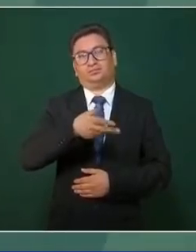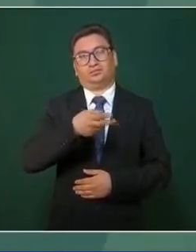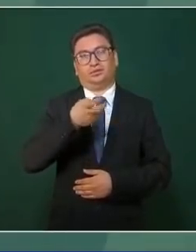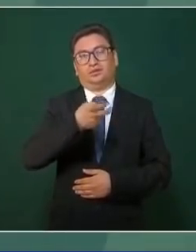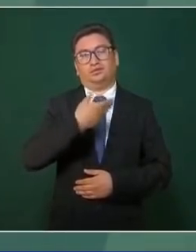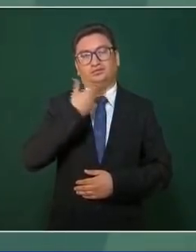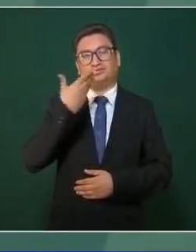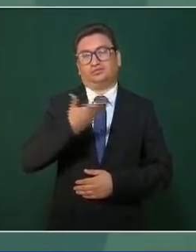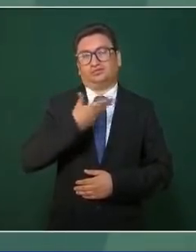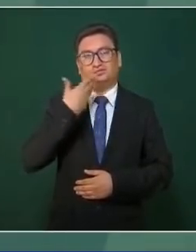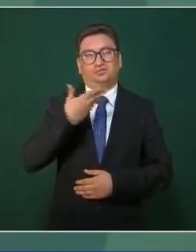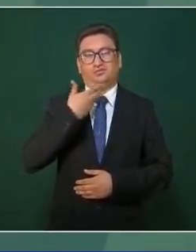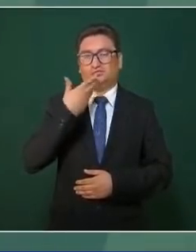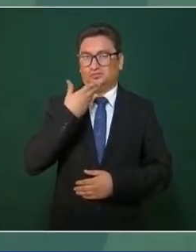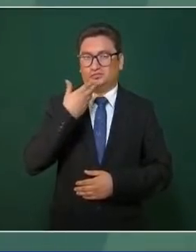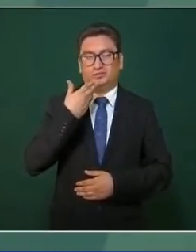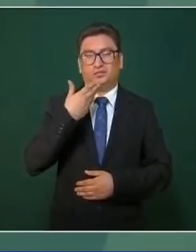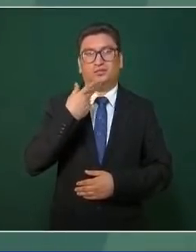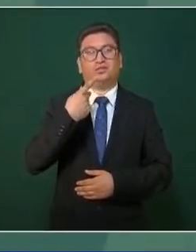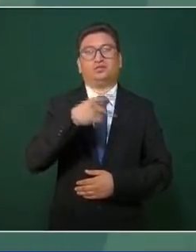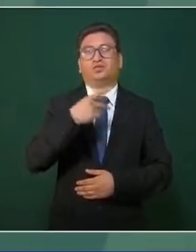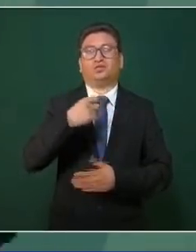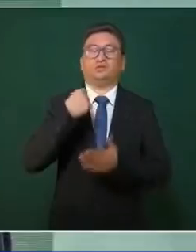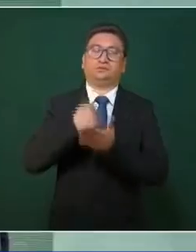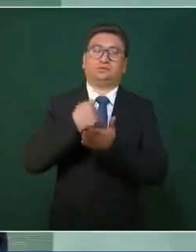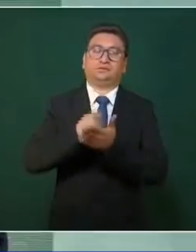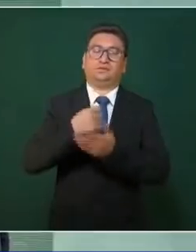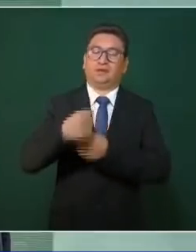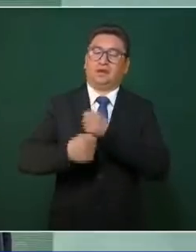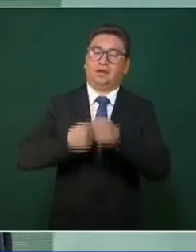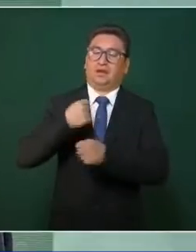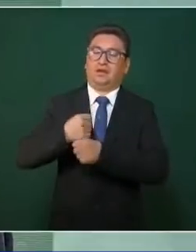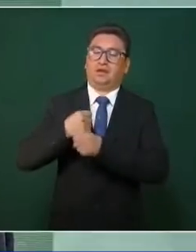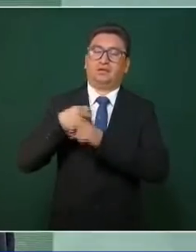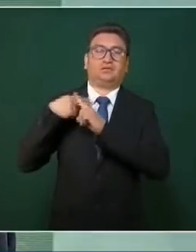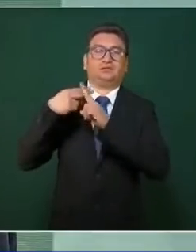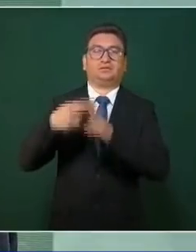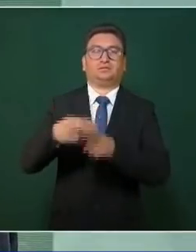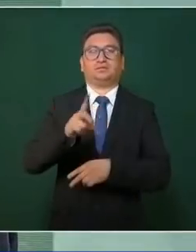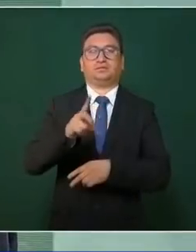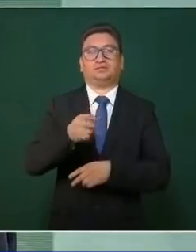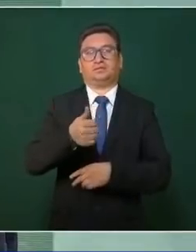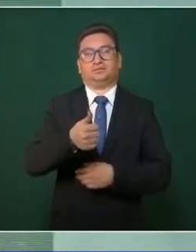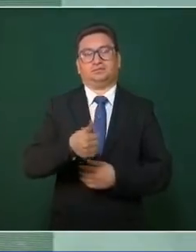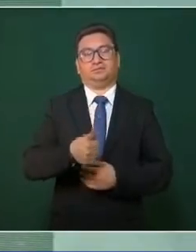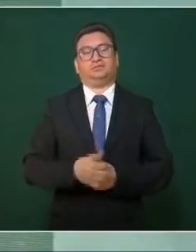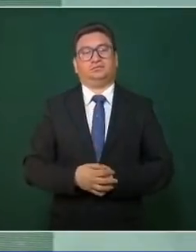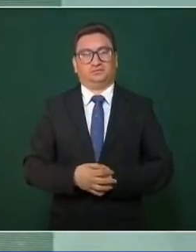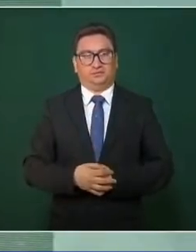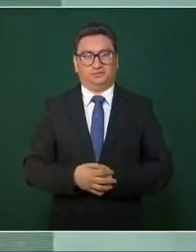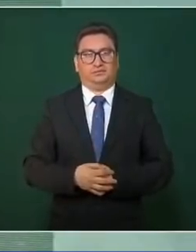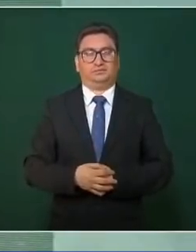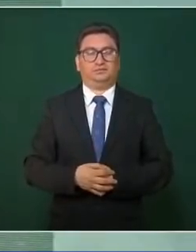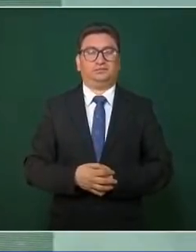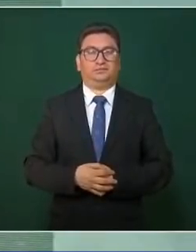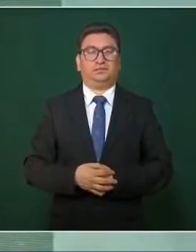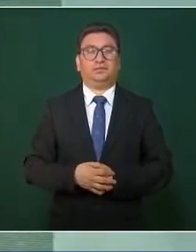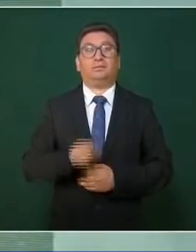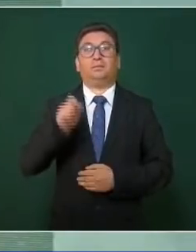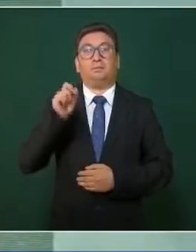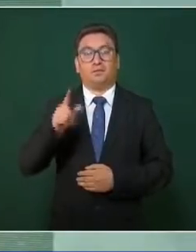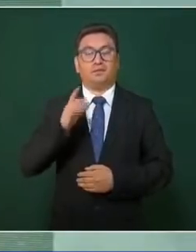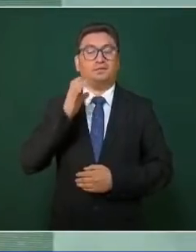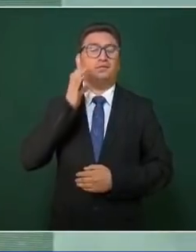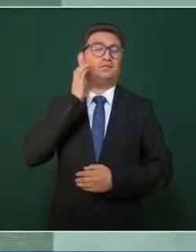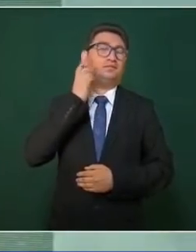que se impone durante 36 años. En el Congreso modifican